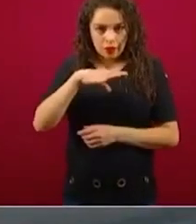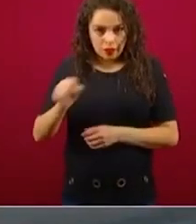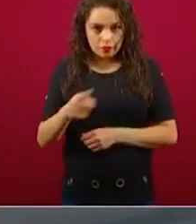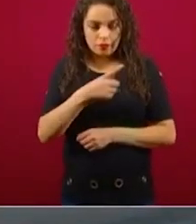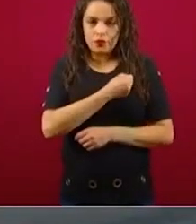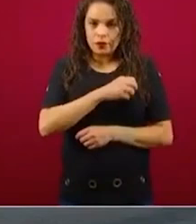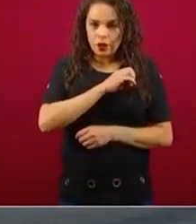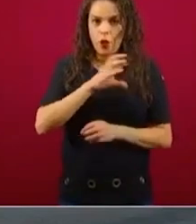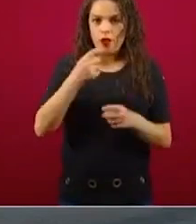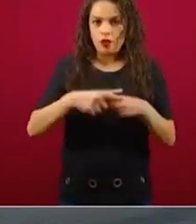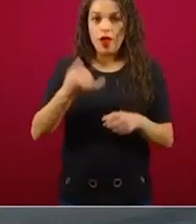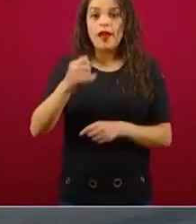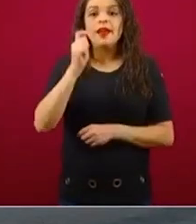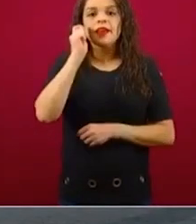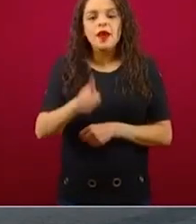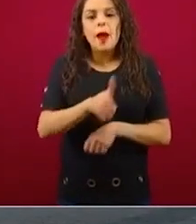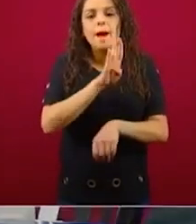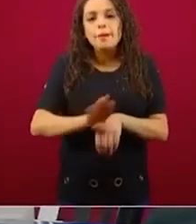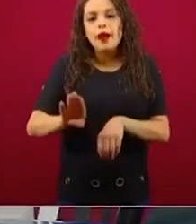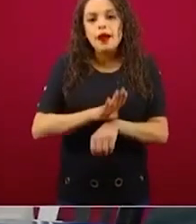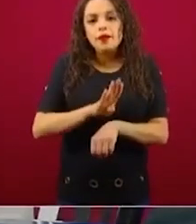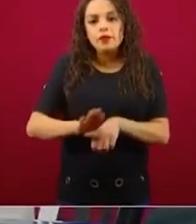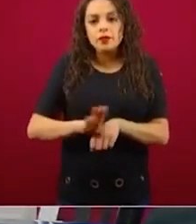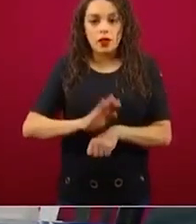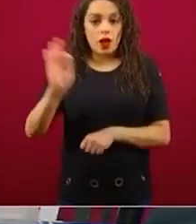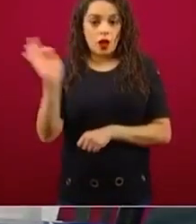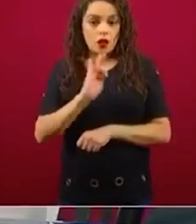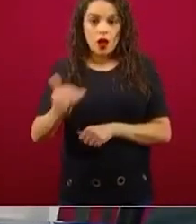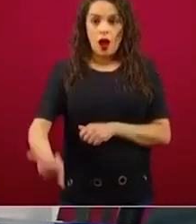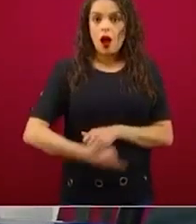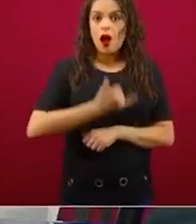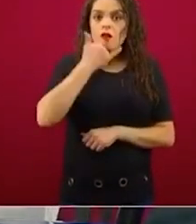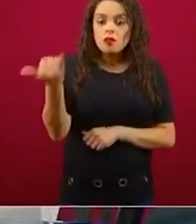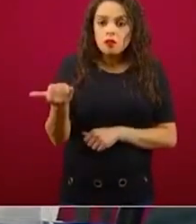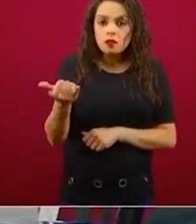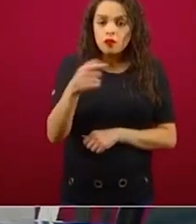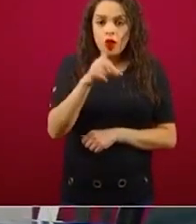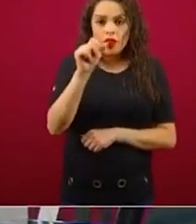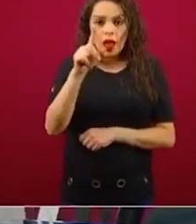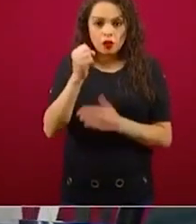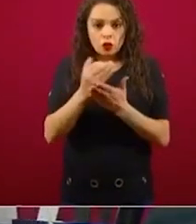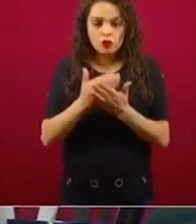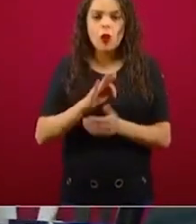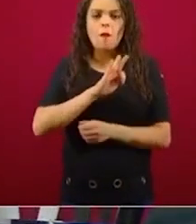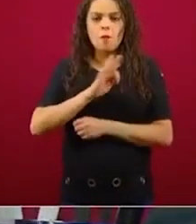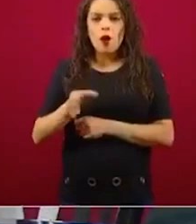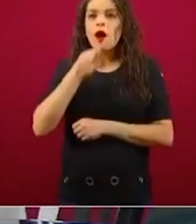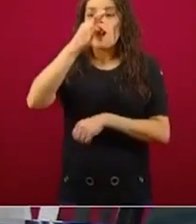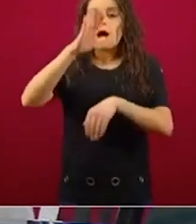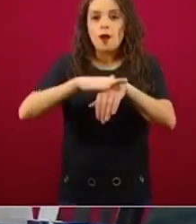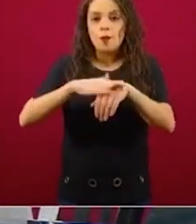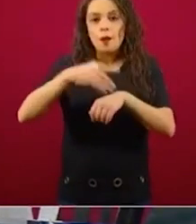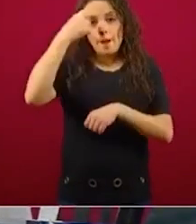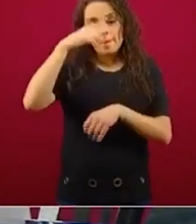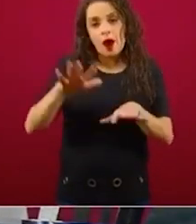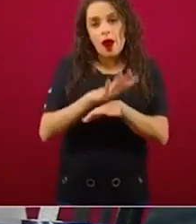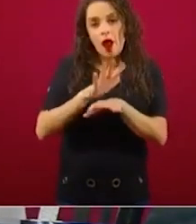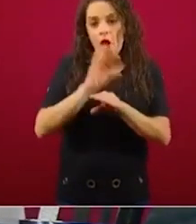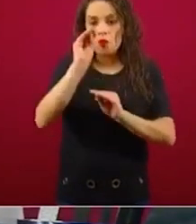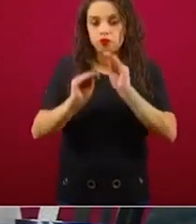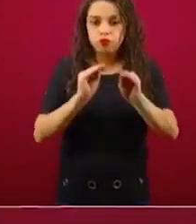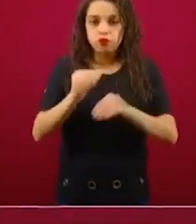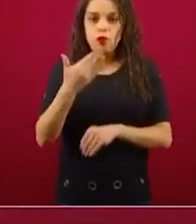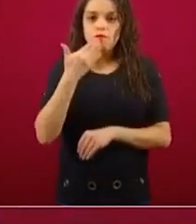sus beneficiarios. Y en caso de que haya una inconsistencia en los datos, puede llevar a cabo la corrección y puede actuar